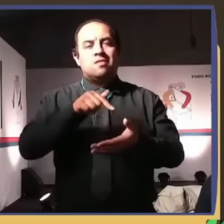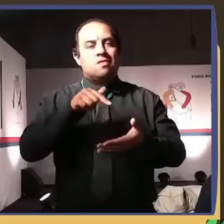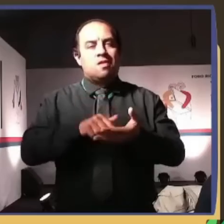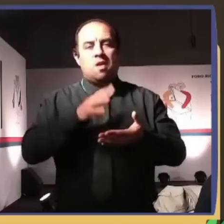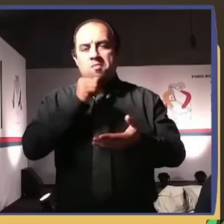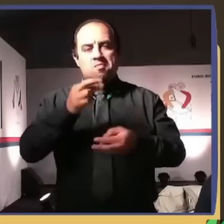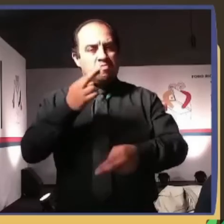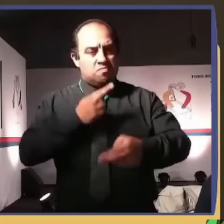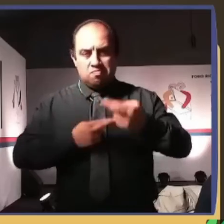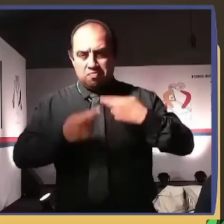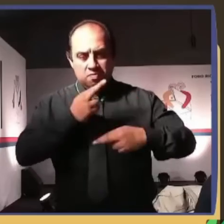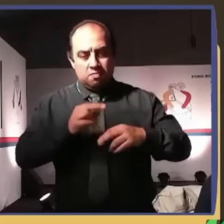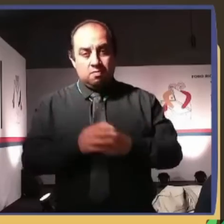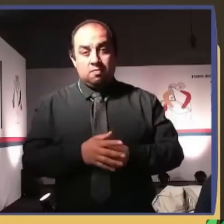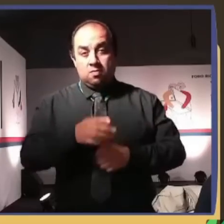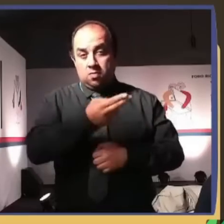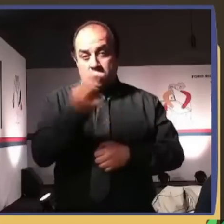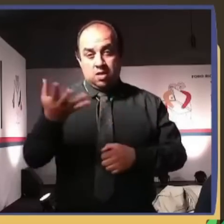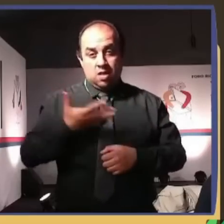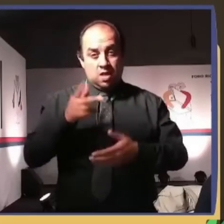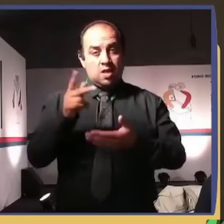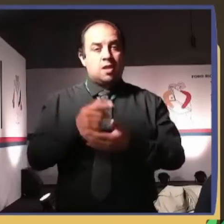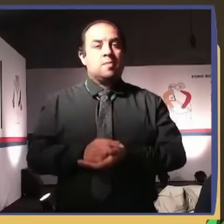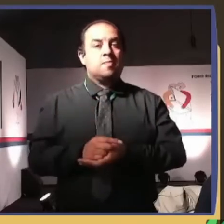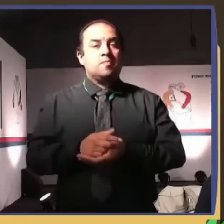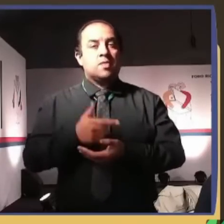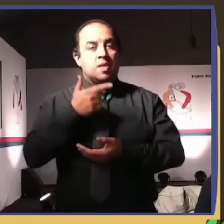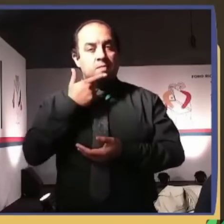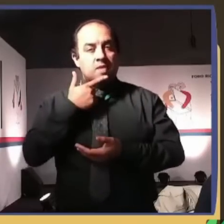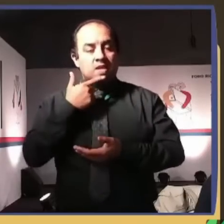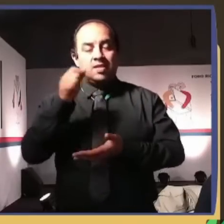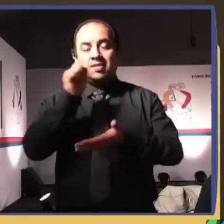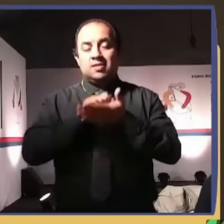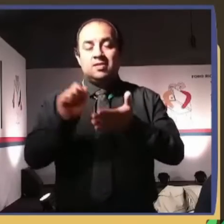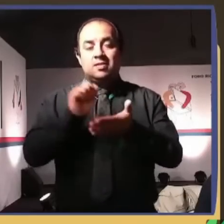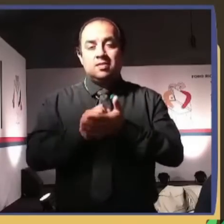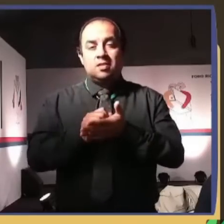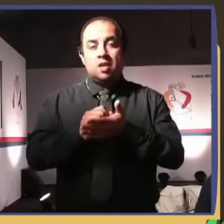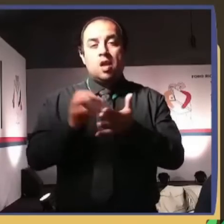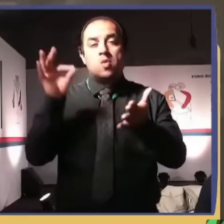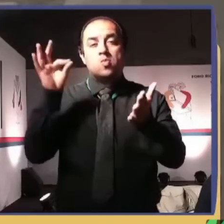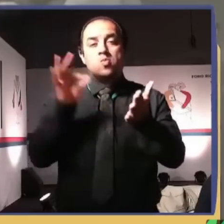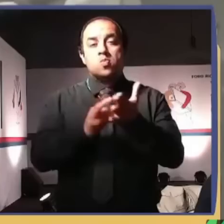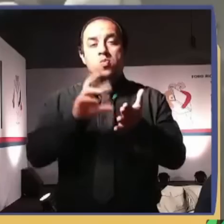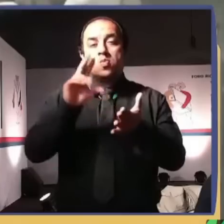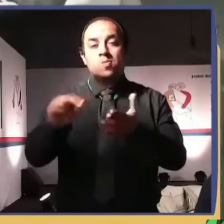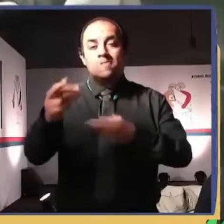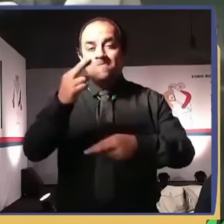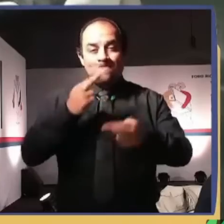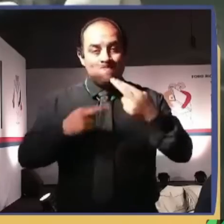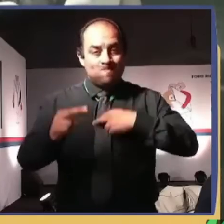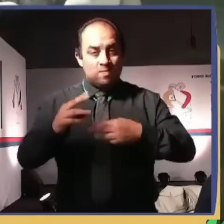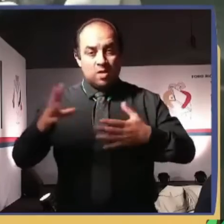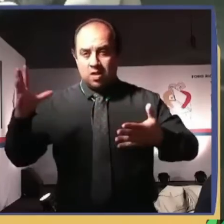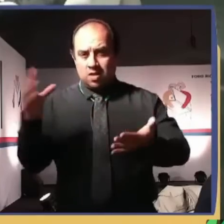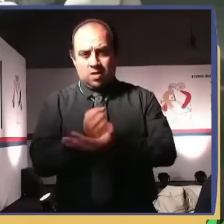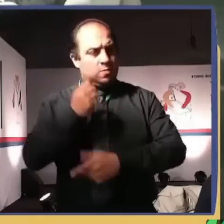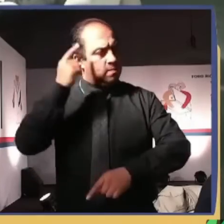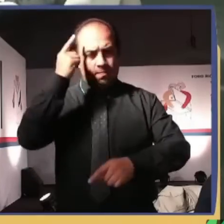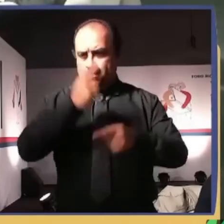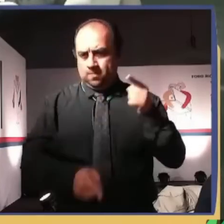Si traen lápiz, apúntenle el punto de no retorno. Que lo ganado no nos lo arrebaten.